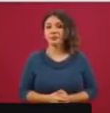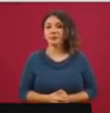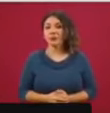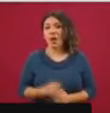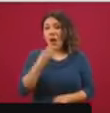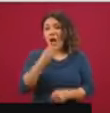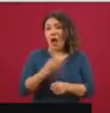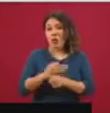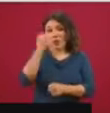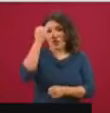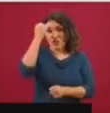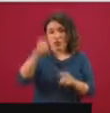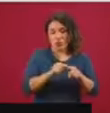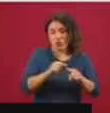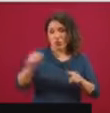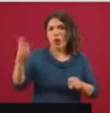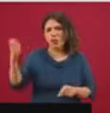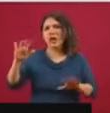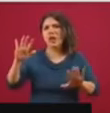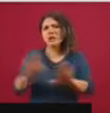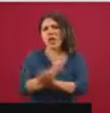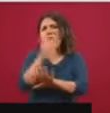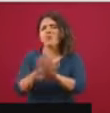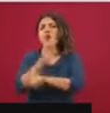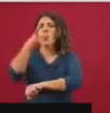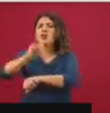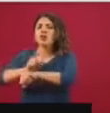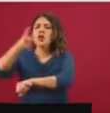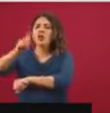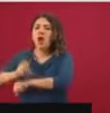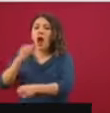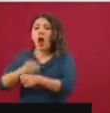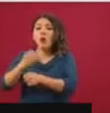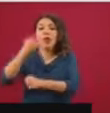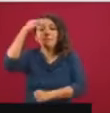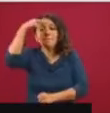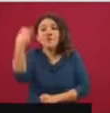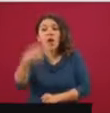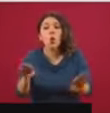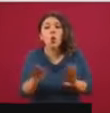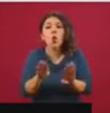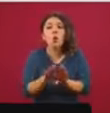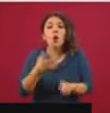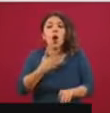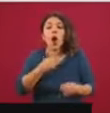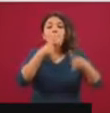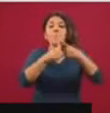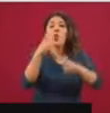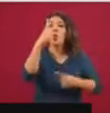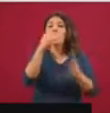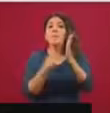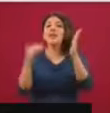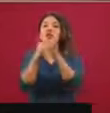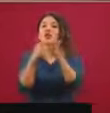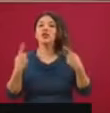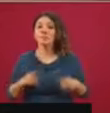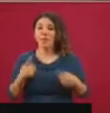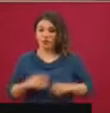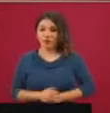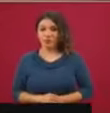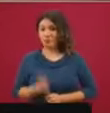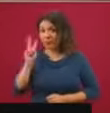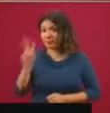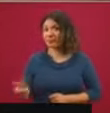fecha presente esto se actualiza día con día donde está méxico en cuanto a casos por millón de habitantes y aquí está